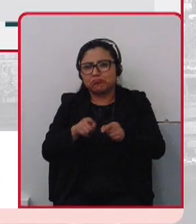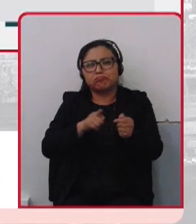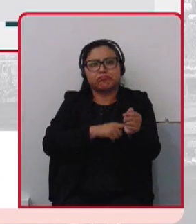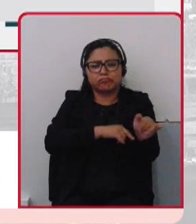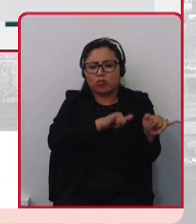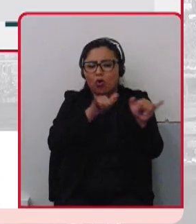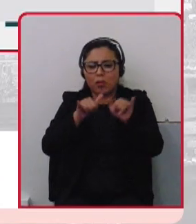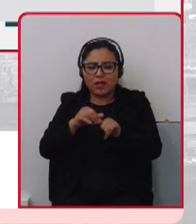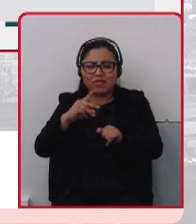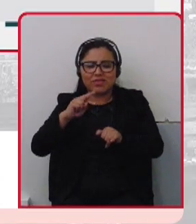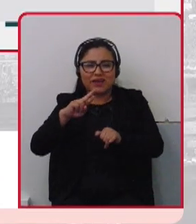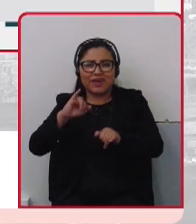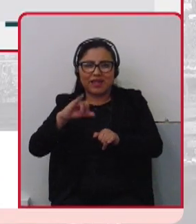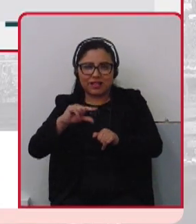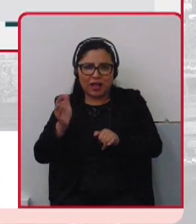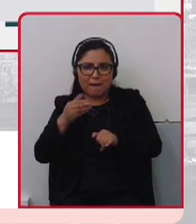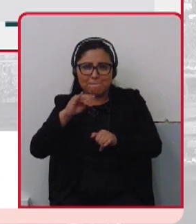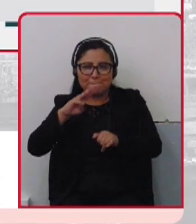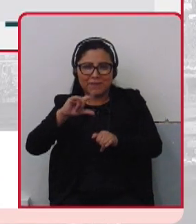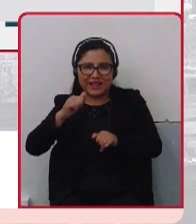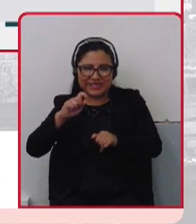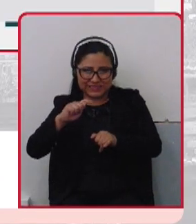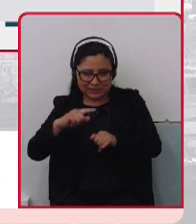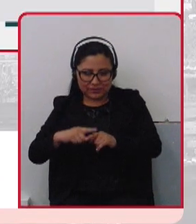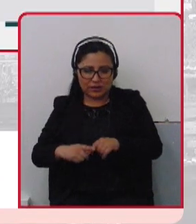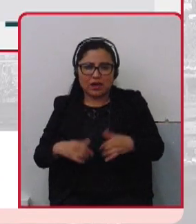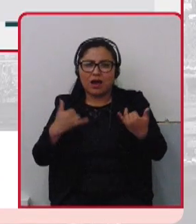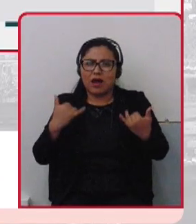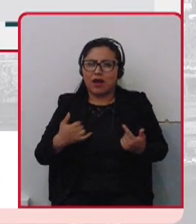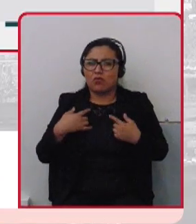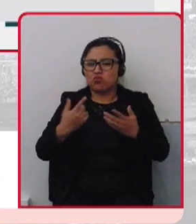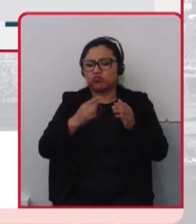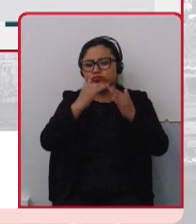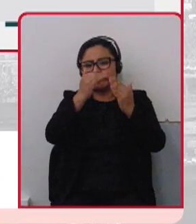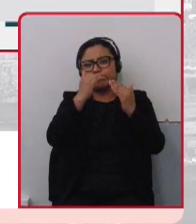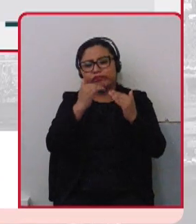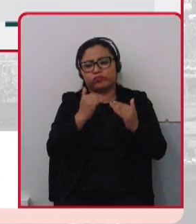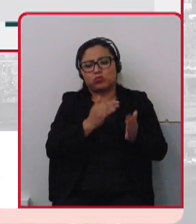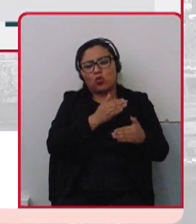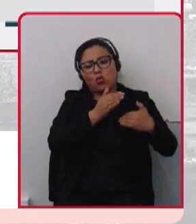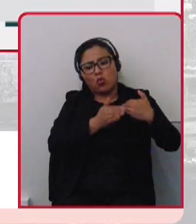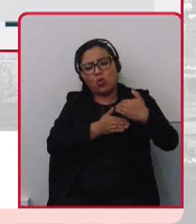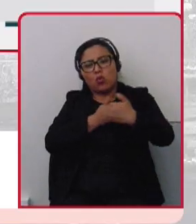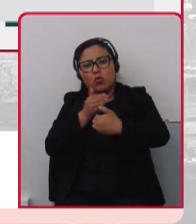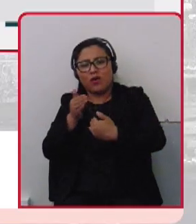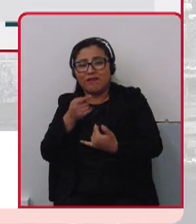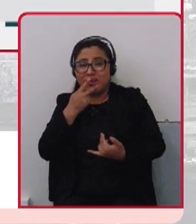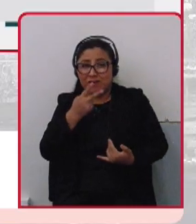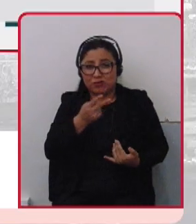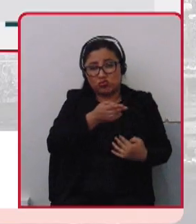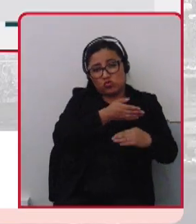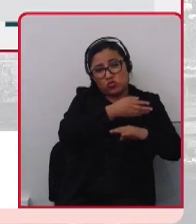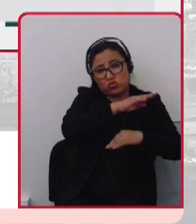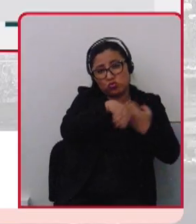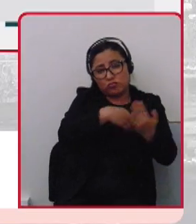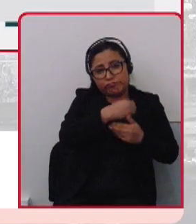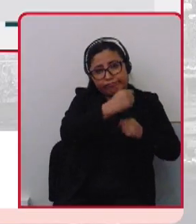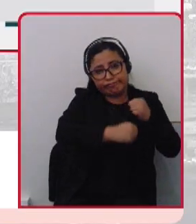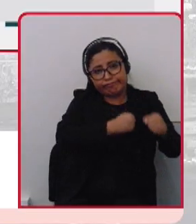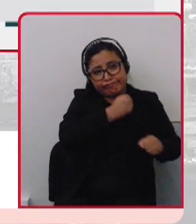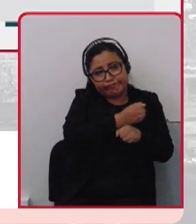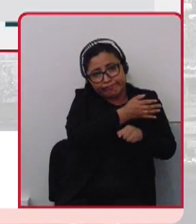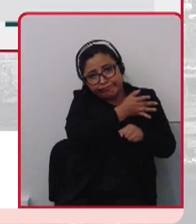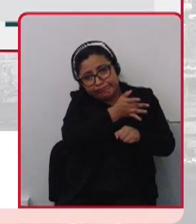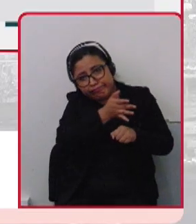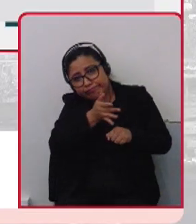blast. ¿Okay? Asimismo, les muestro un pequeño cronograma ahí, donde podemos ver todo el periodo de